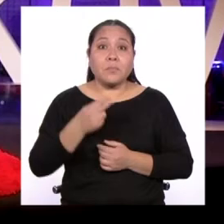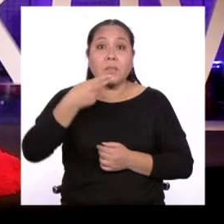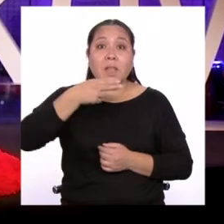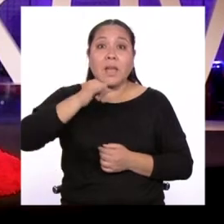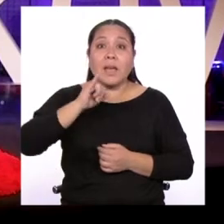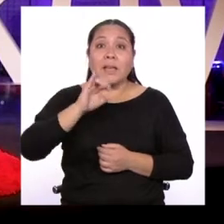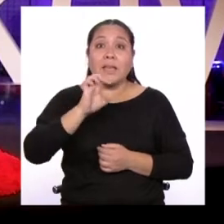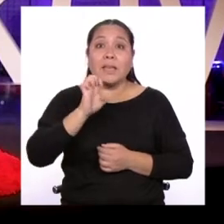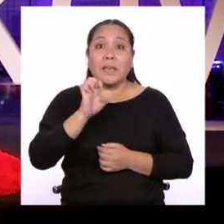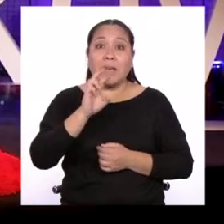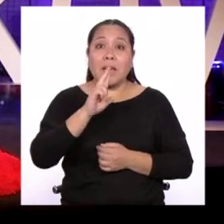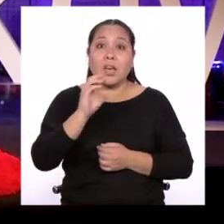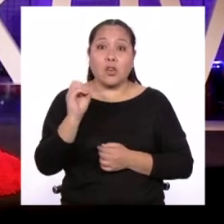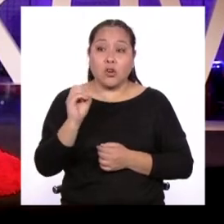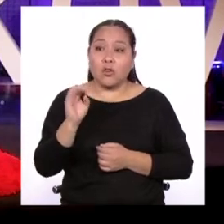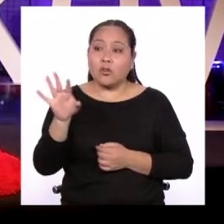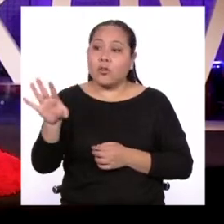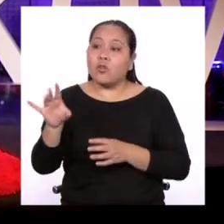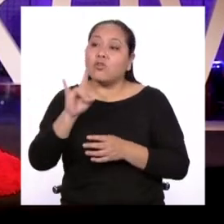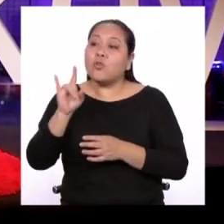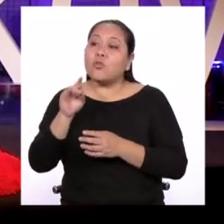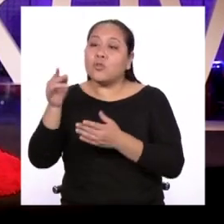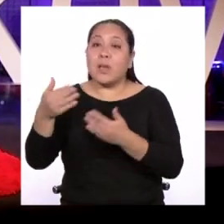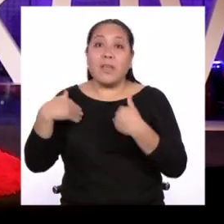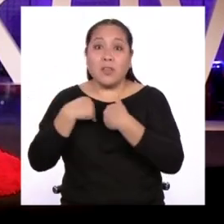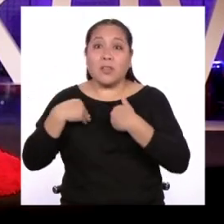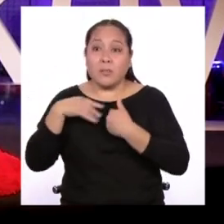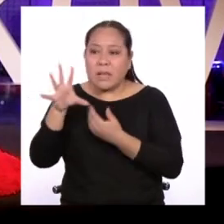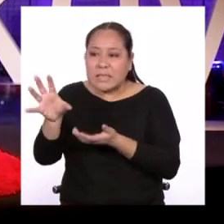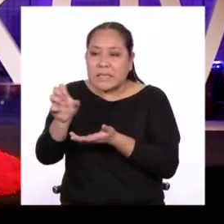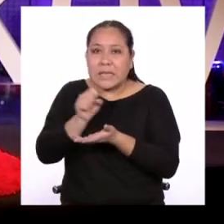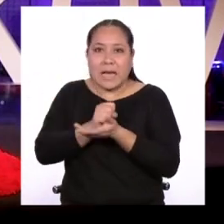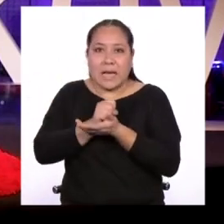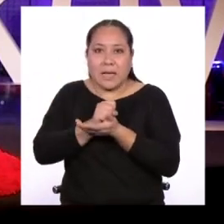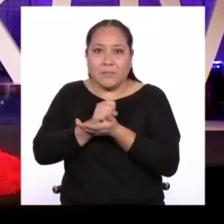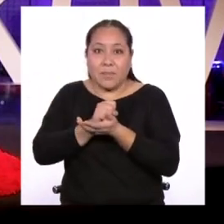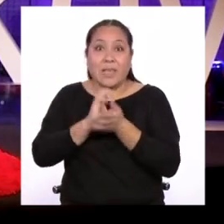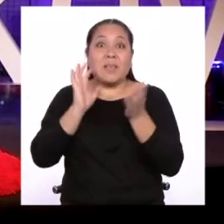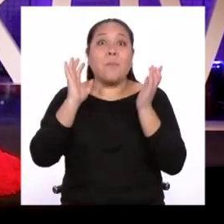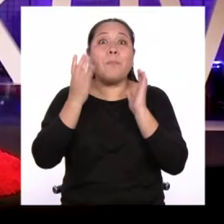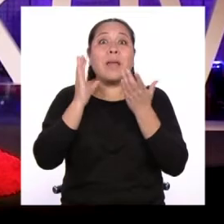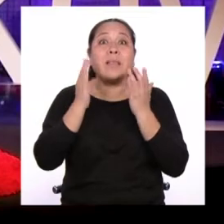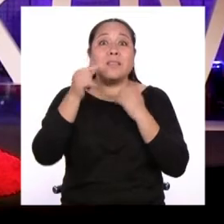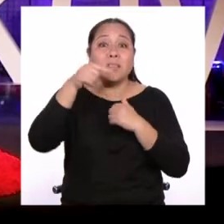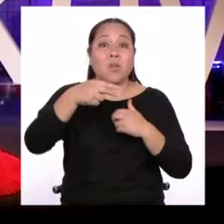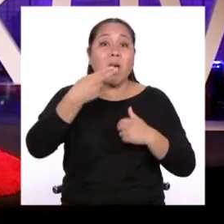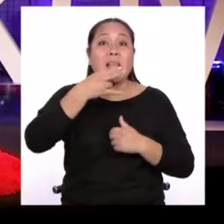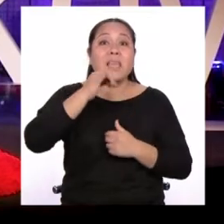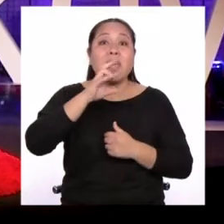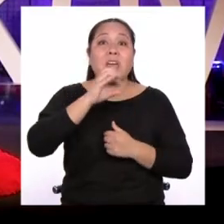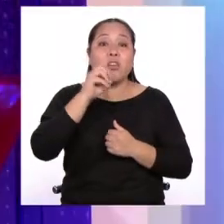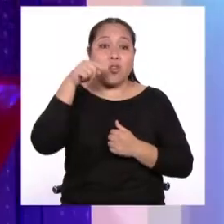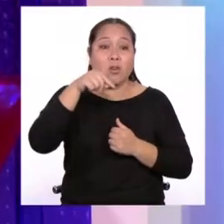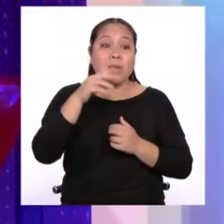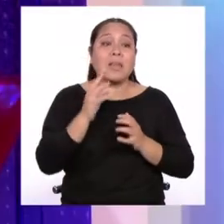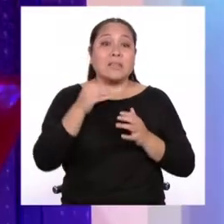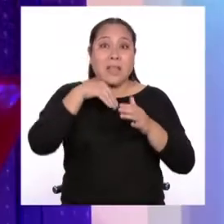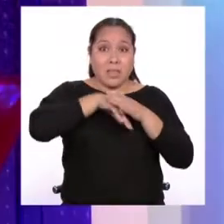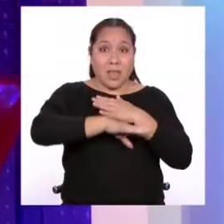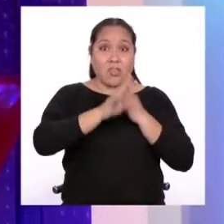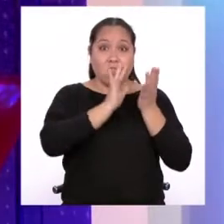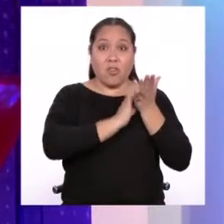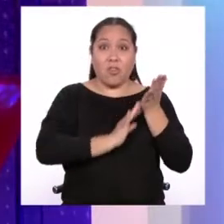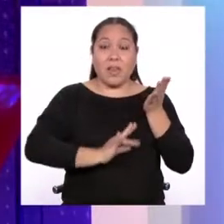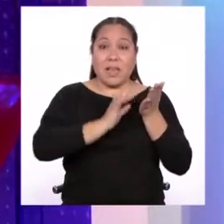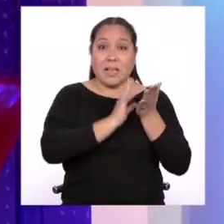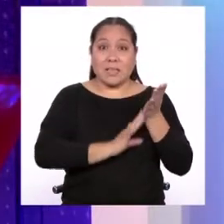un hierro de fuente animal, es compatible con el hierro que tenemos nosotros en nuestra sangre. Su